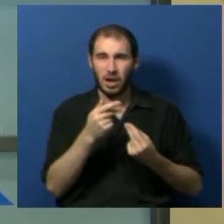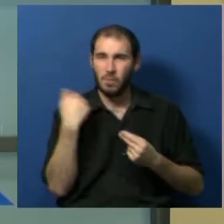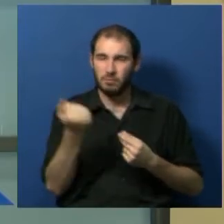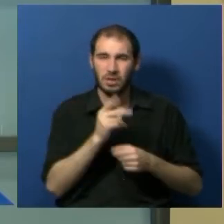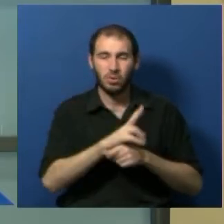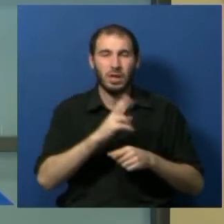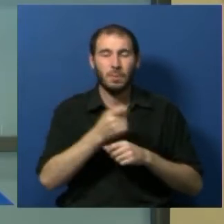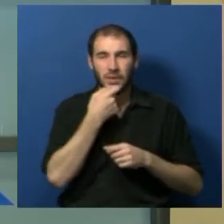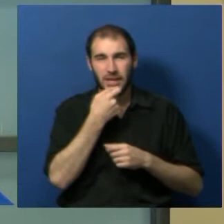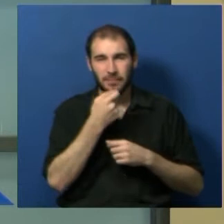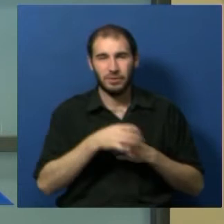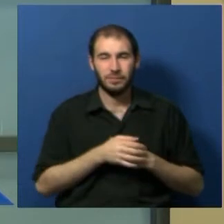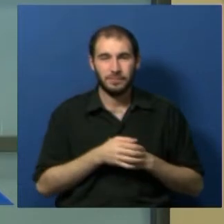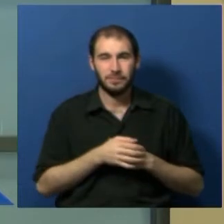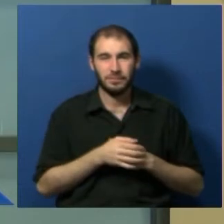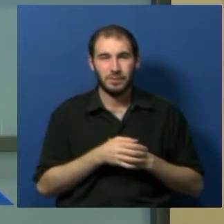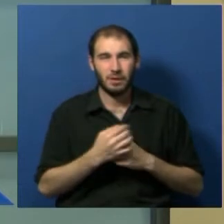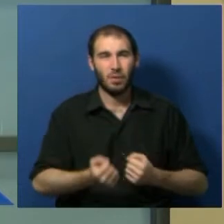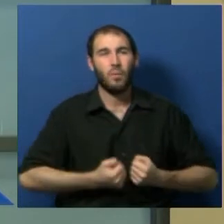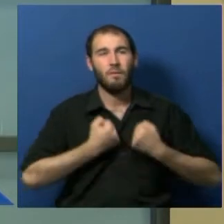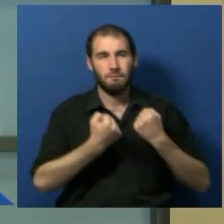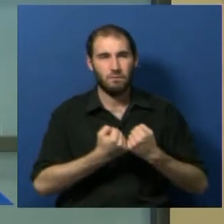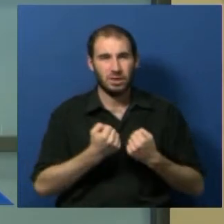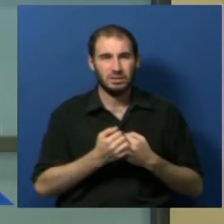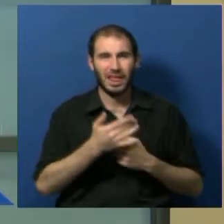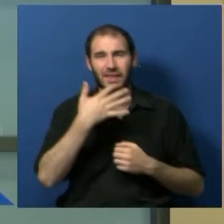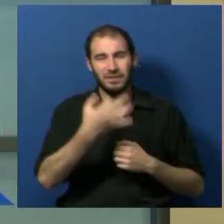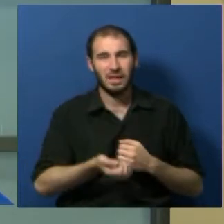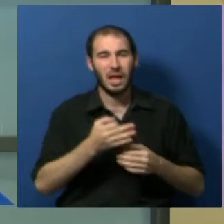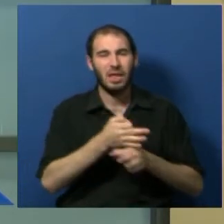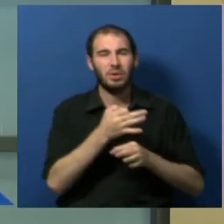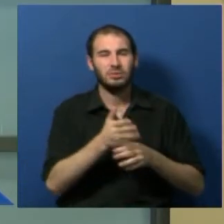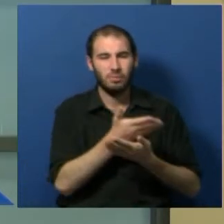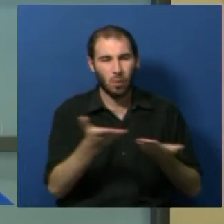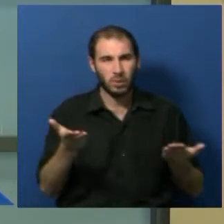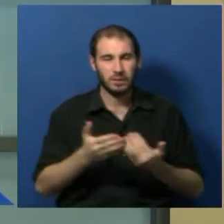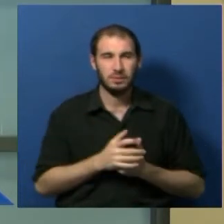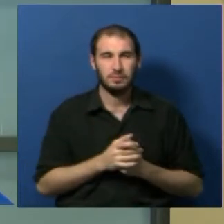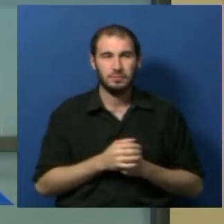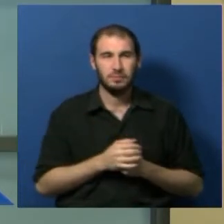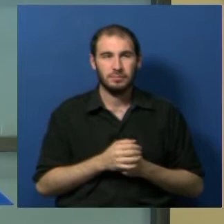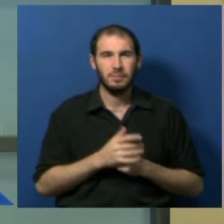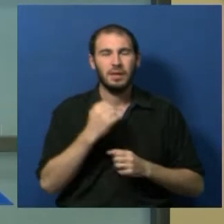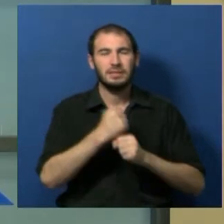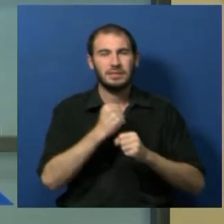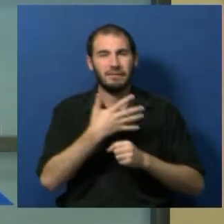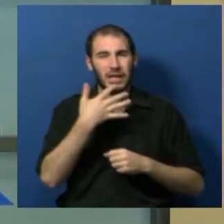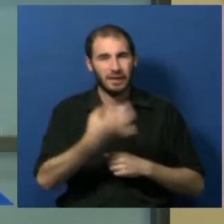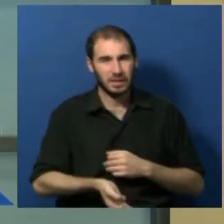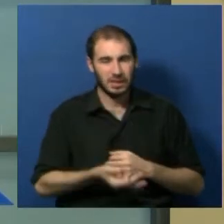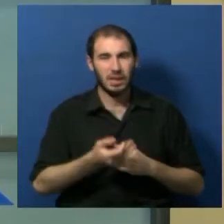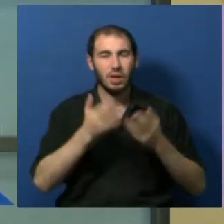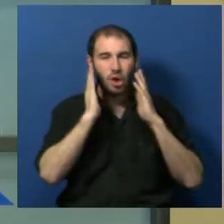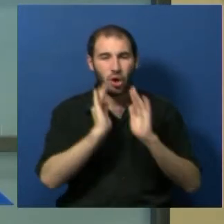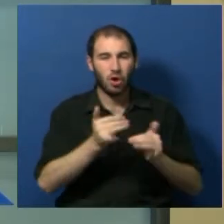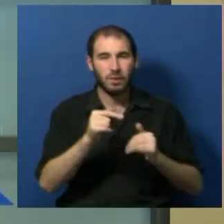proteger, como el hecho de fortalecer de verdad la educación pública, de trabajar de verdad con los